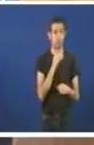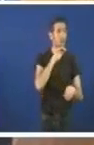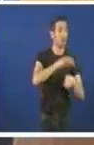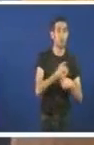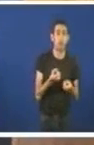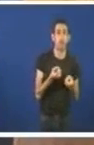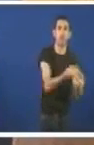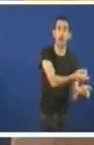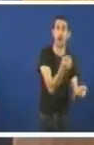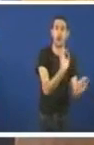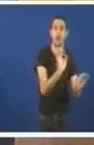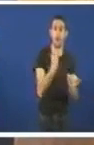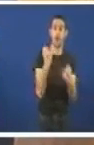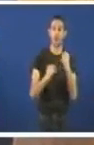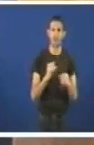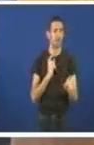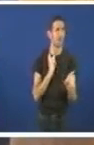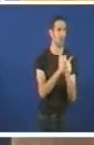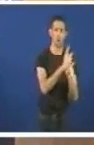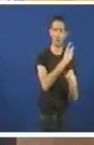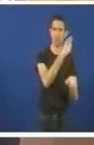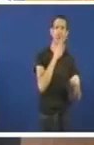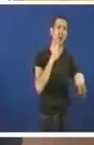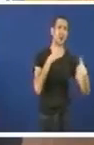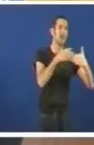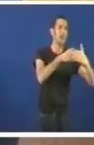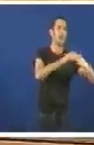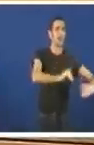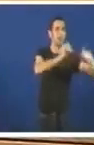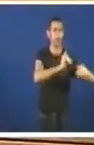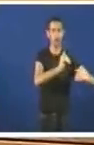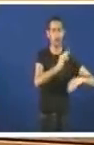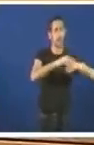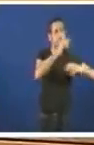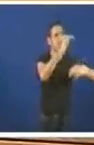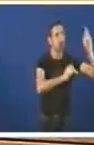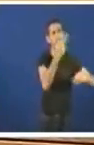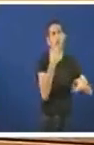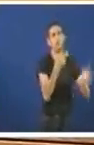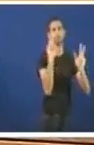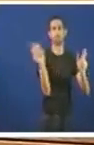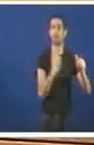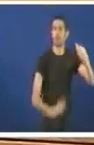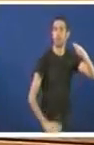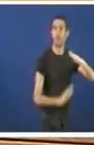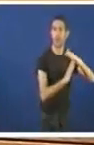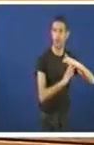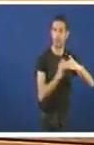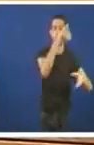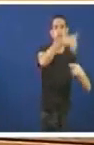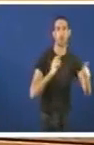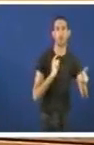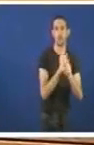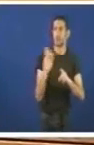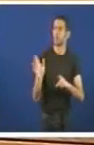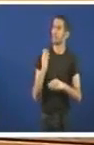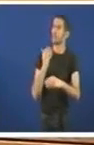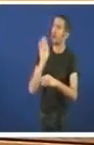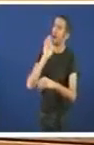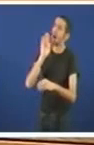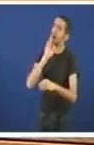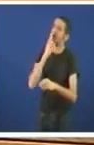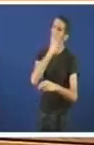iniciativas do BNG que defenden o dique flotante e que defenden carga de traballo. Incumpriu tamén vostede remate, señora Pontón, por